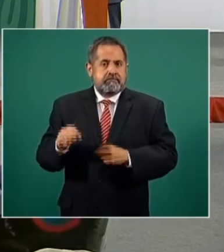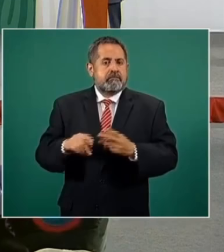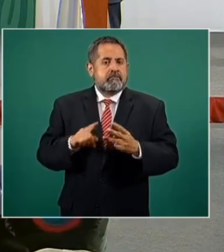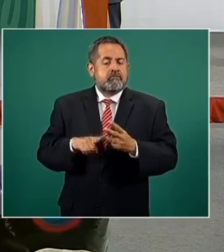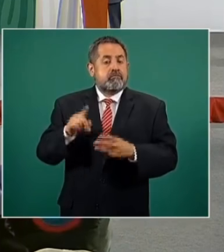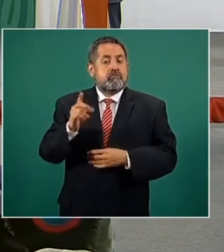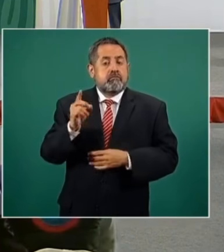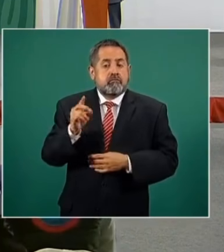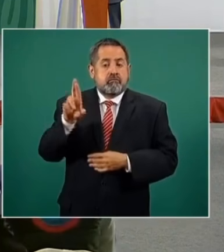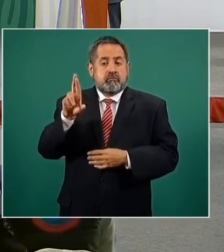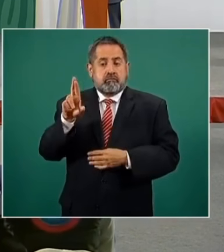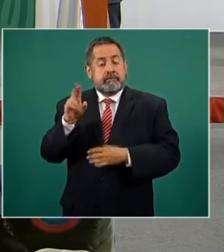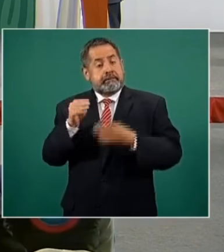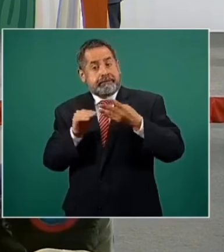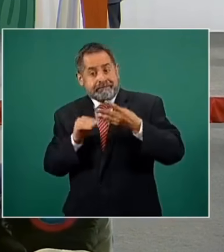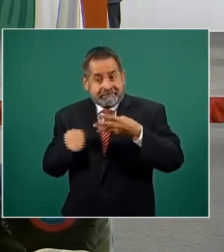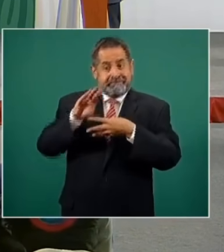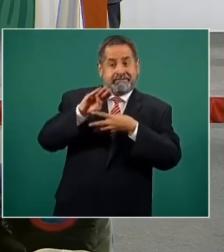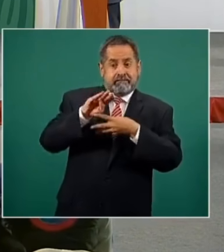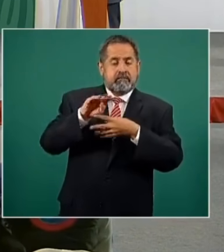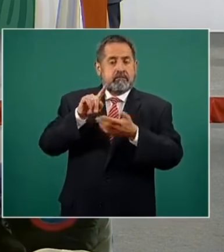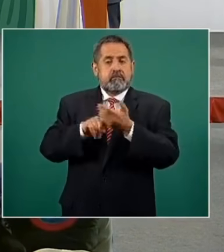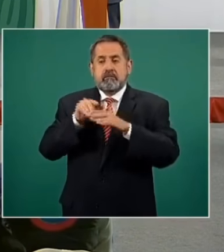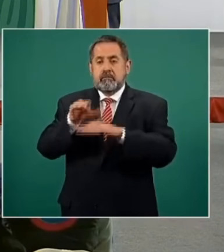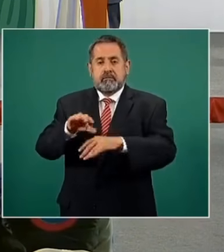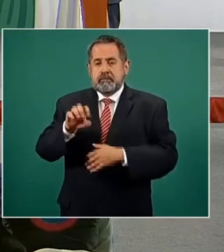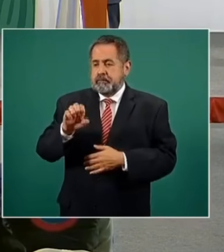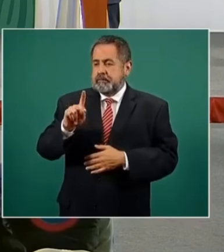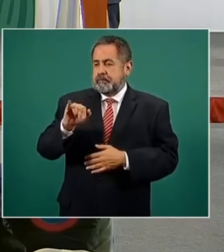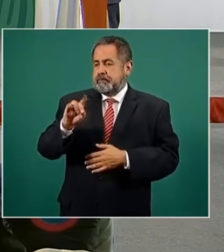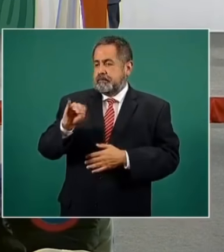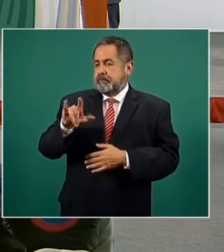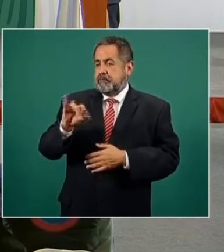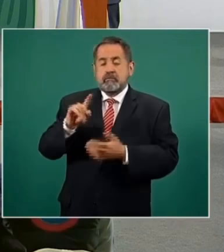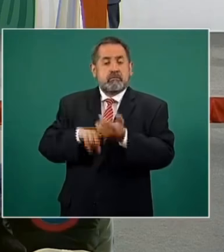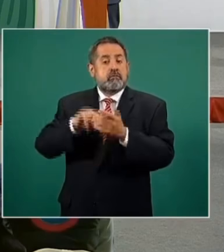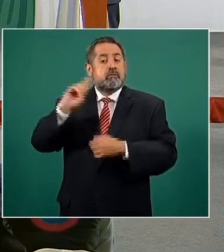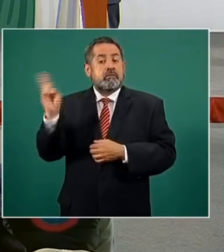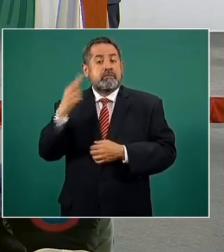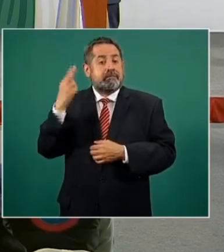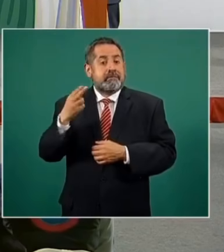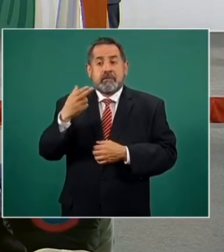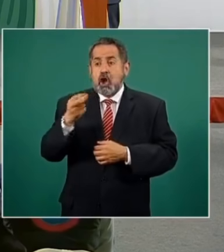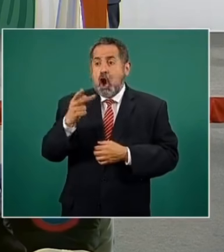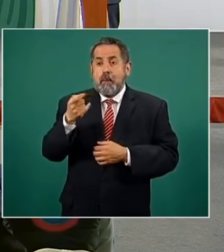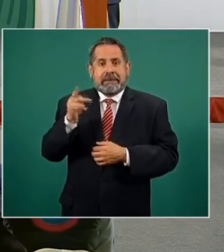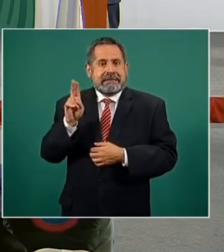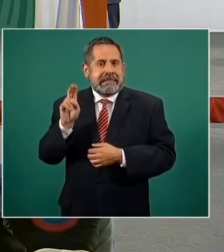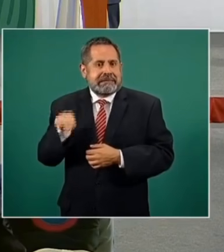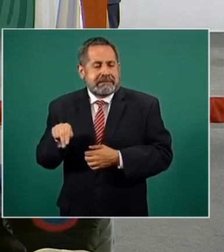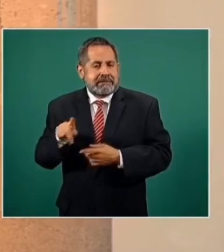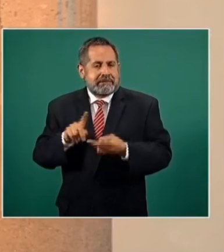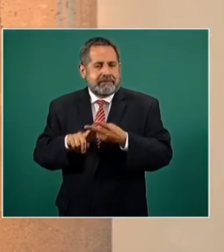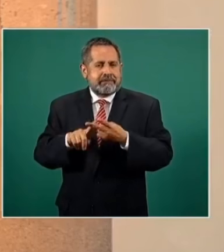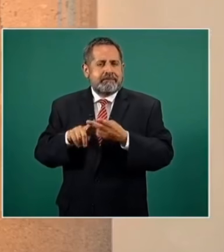Tiene un doctorado y un postdoctorado en epidemiología en la Universidad Johns Hopkins, Bloomberg School of the